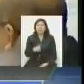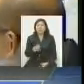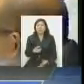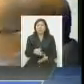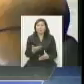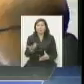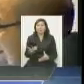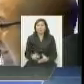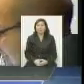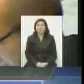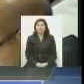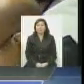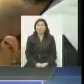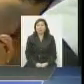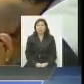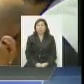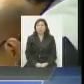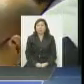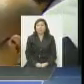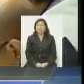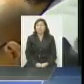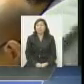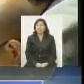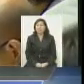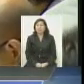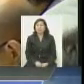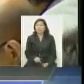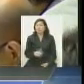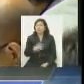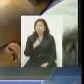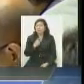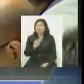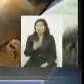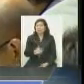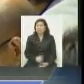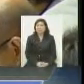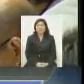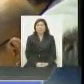y que salgan inmediatamente. Miren, eso no puede ser,